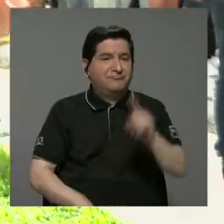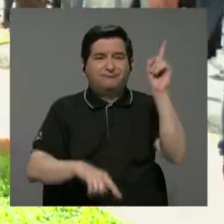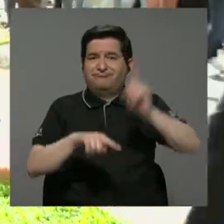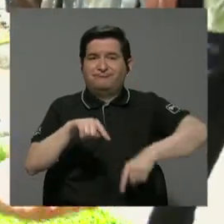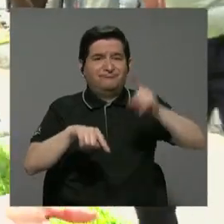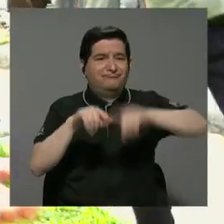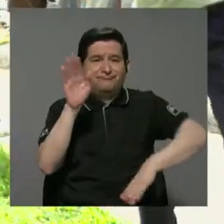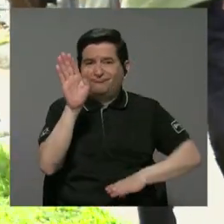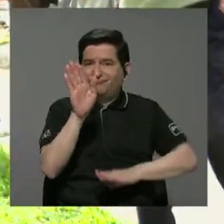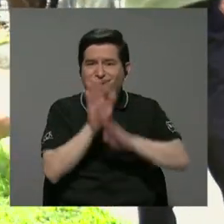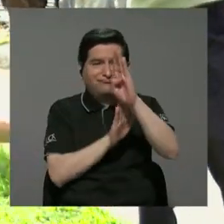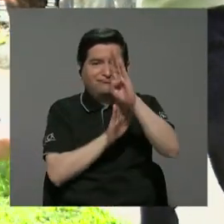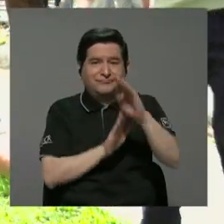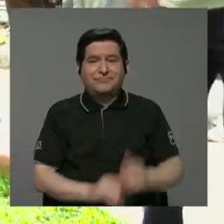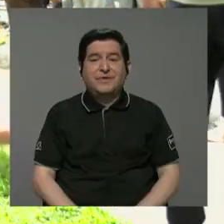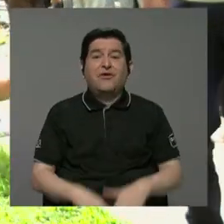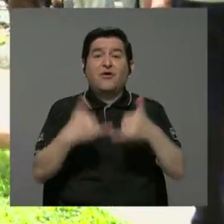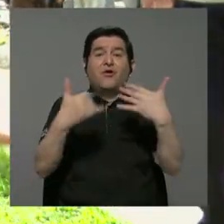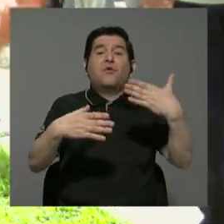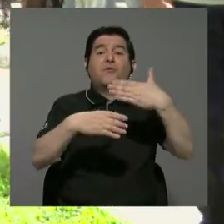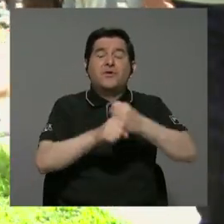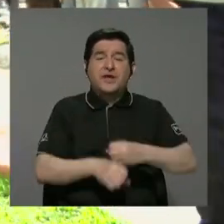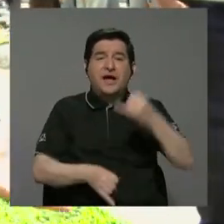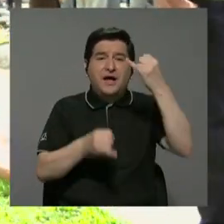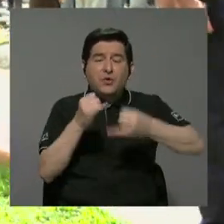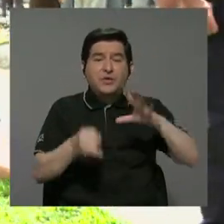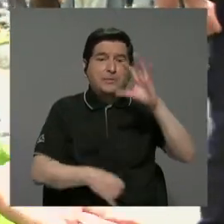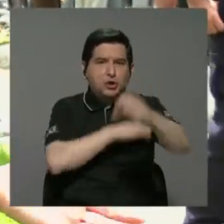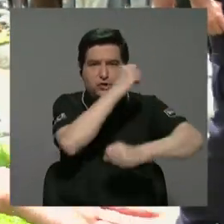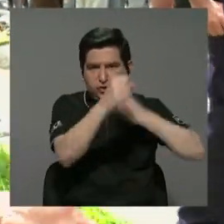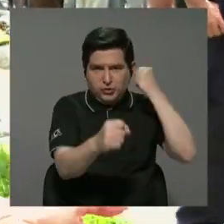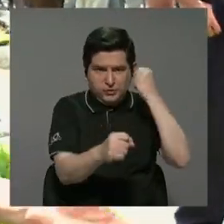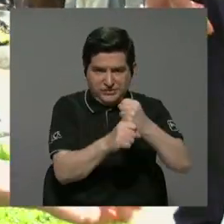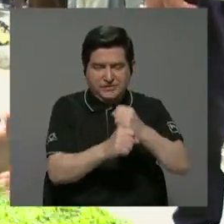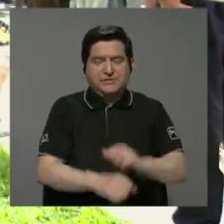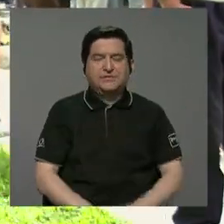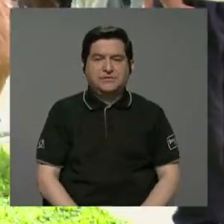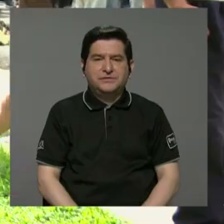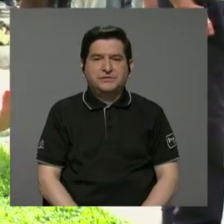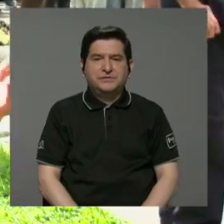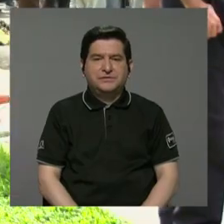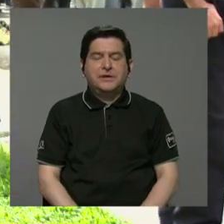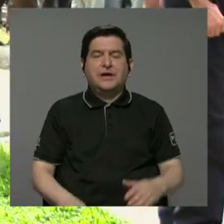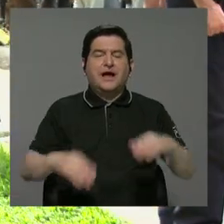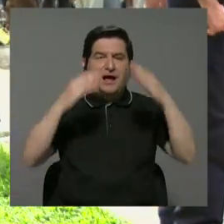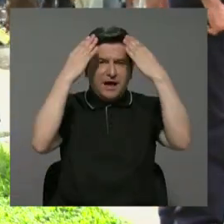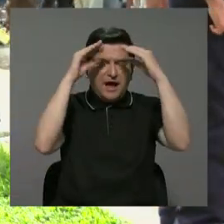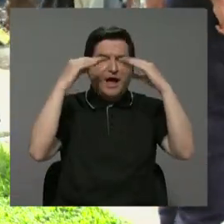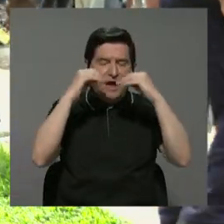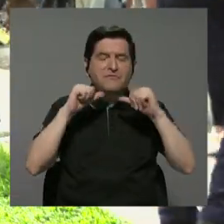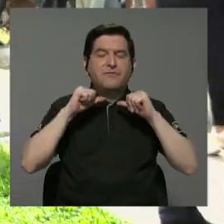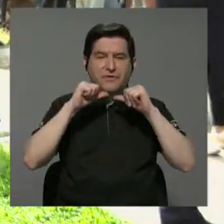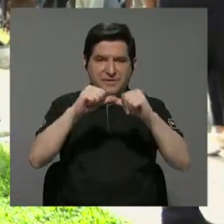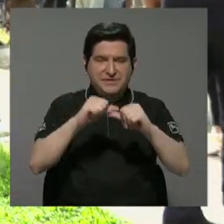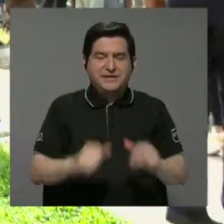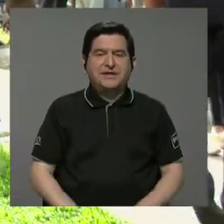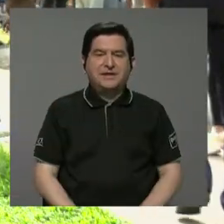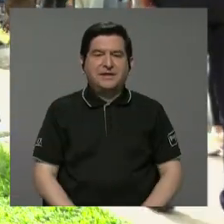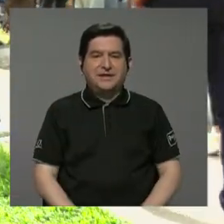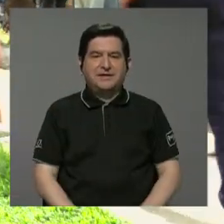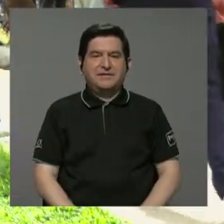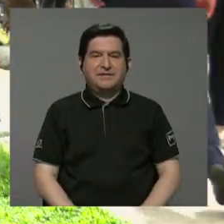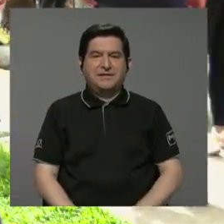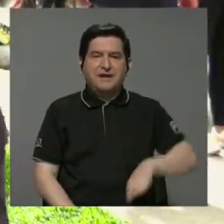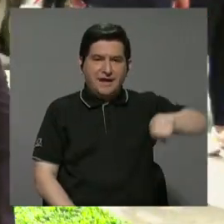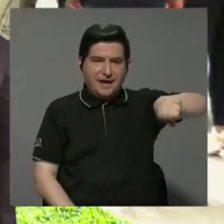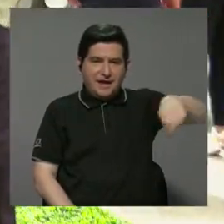poder desarrollarse como lo ha hecho en los últimos 50 años. Y tenemos más información allá en